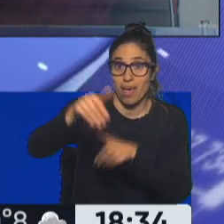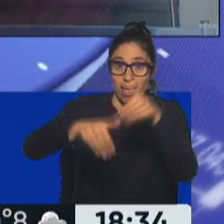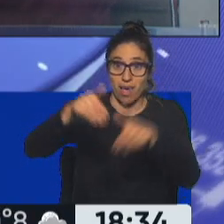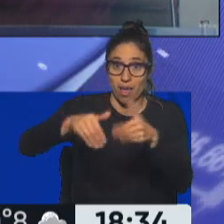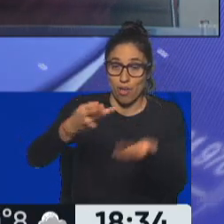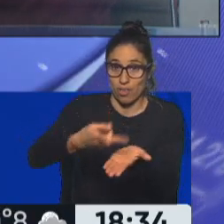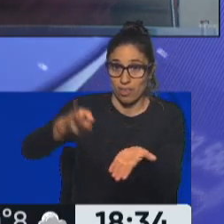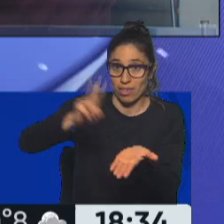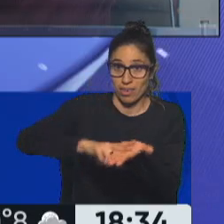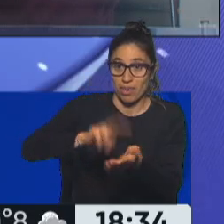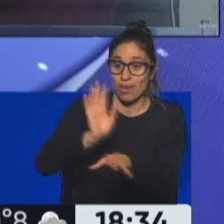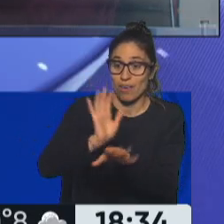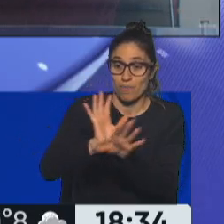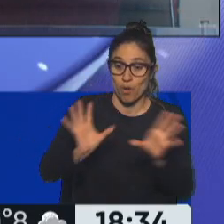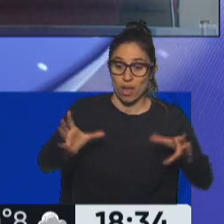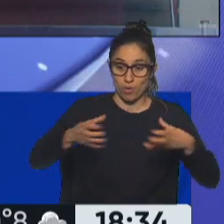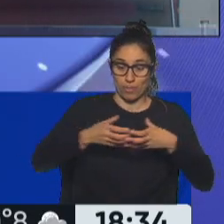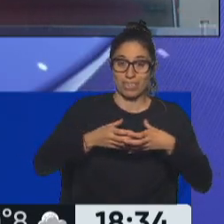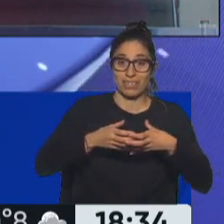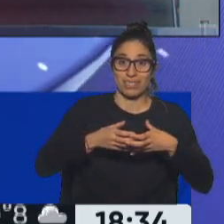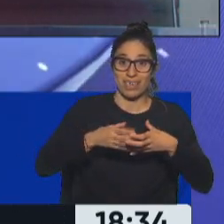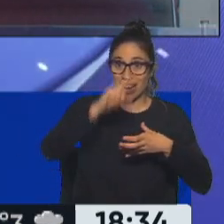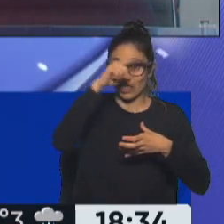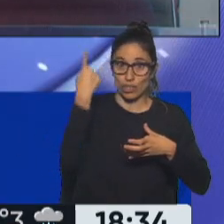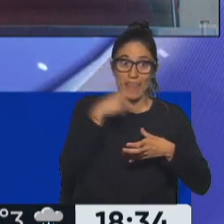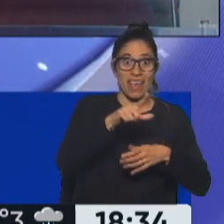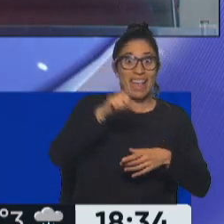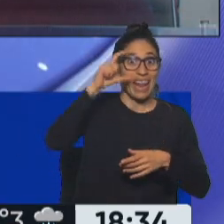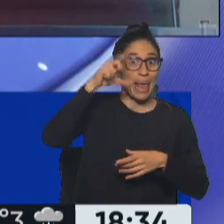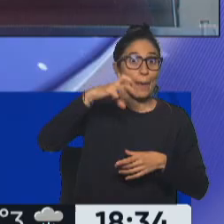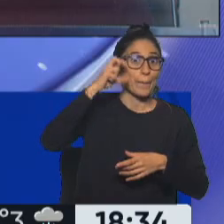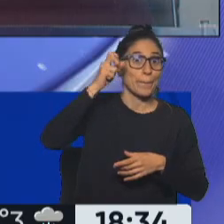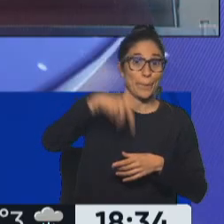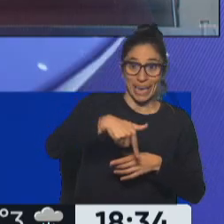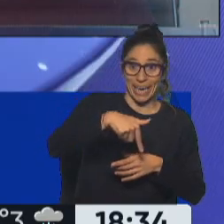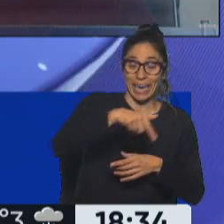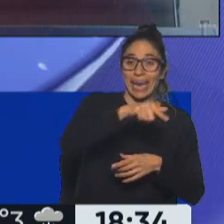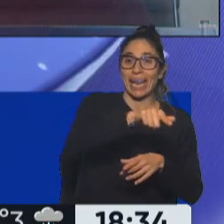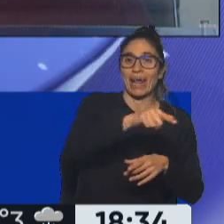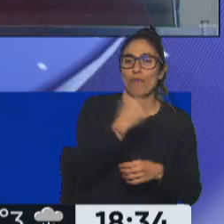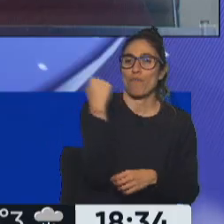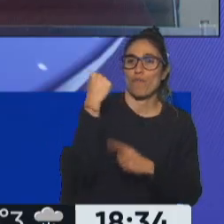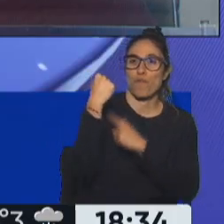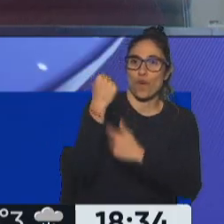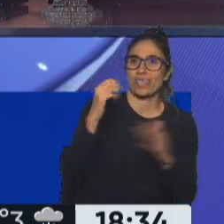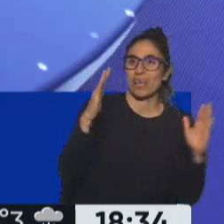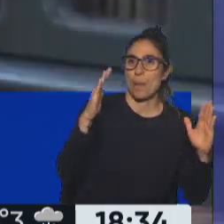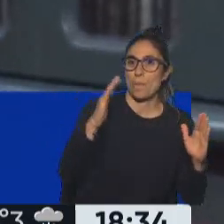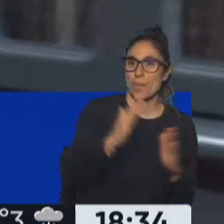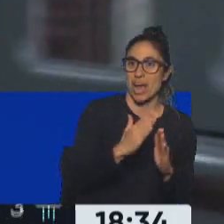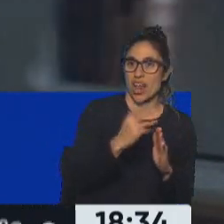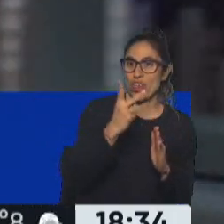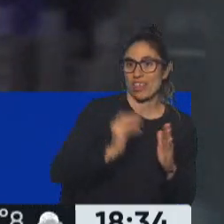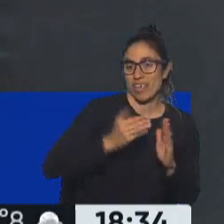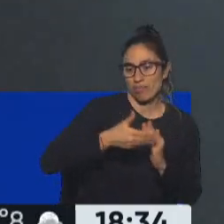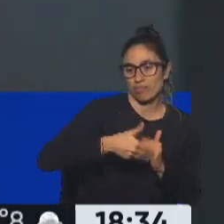el agrupamiento nacional de Le Pen y Bardella llegue debilitado. Yo personalmente creo que es un cálculo político muy